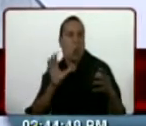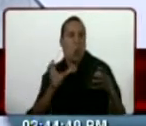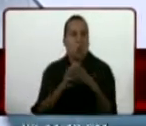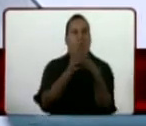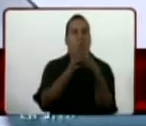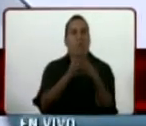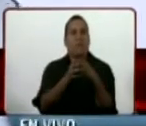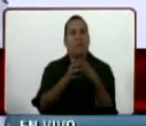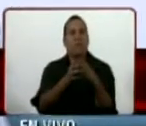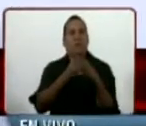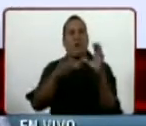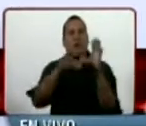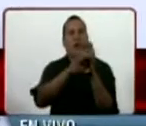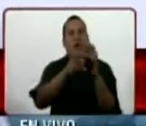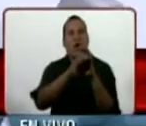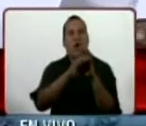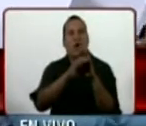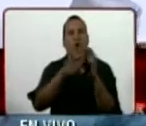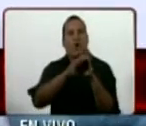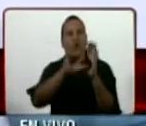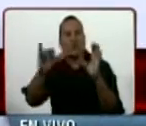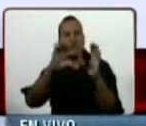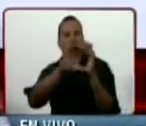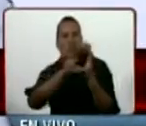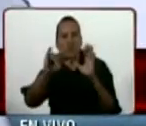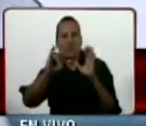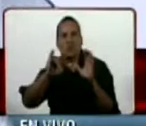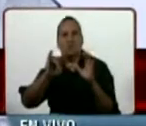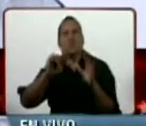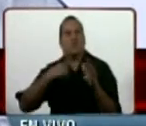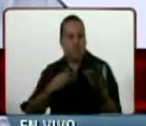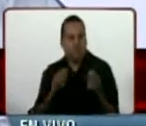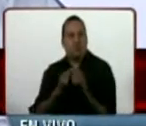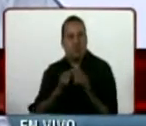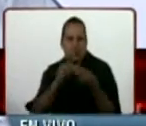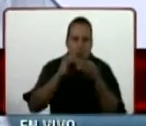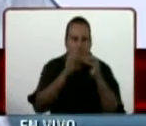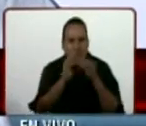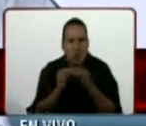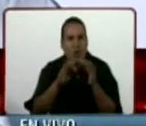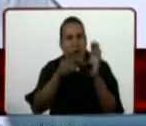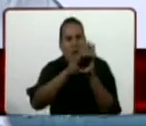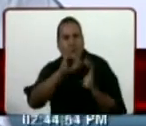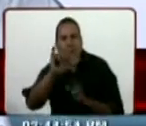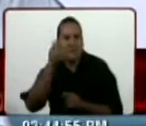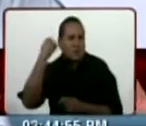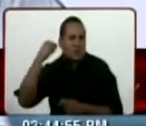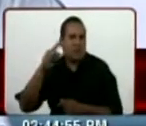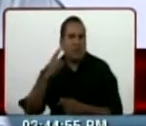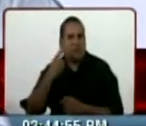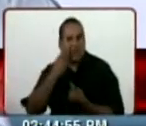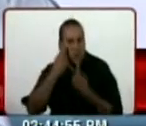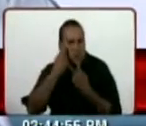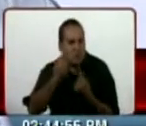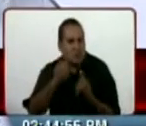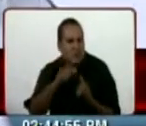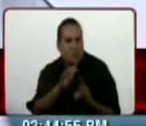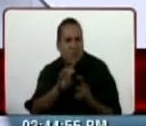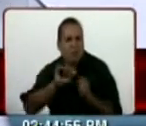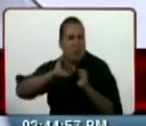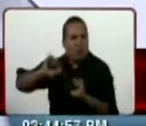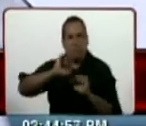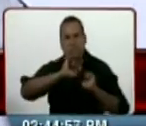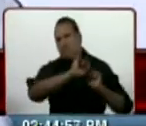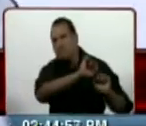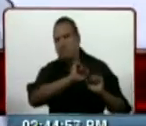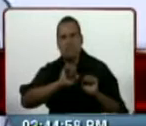la constituyente, yo fui miembro de la constituyente, Elías también, entonces nosotros estábamos impregnados de ese rechazo. Y